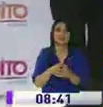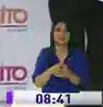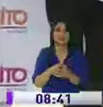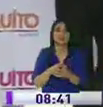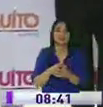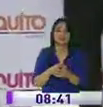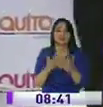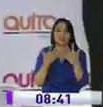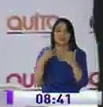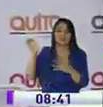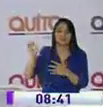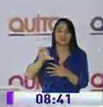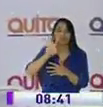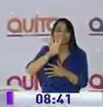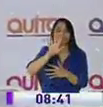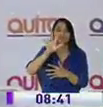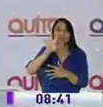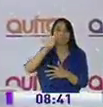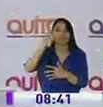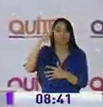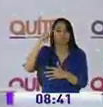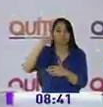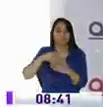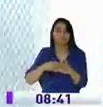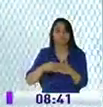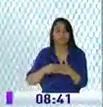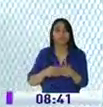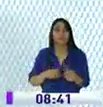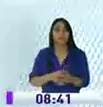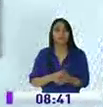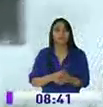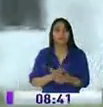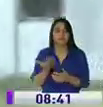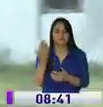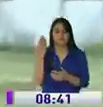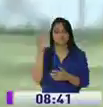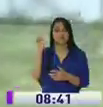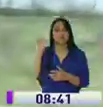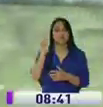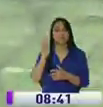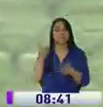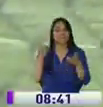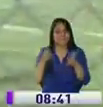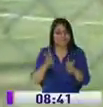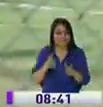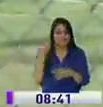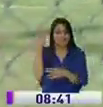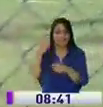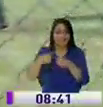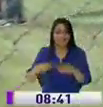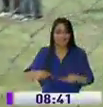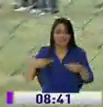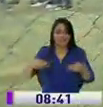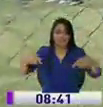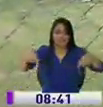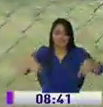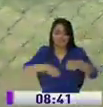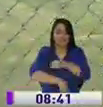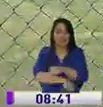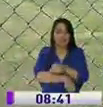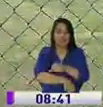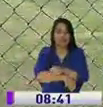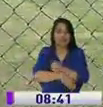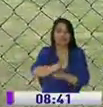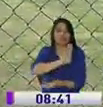de 434 millones de dólares. Mientras que el pasado viernes el alcalde capitalino entregó dos canchas de fútbol en el sector de